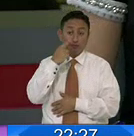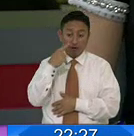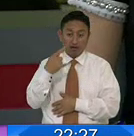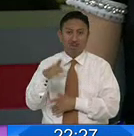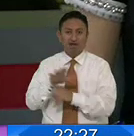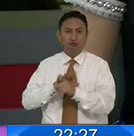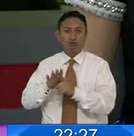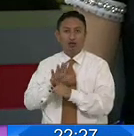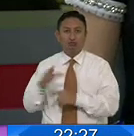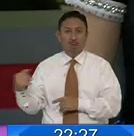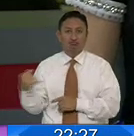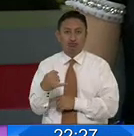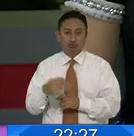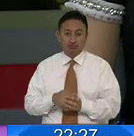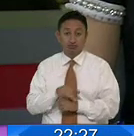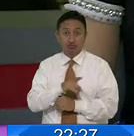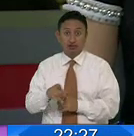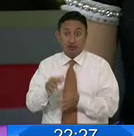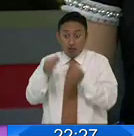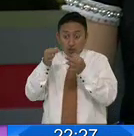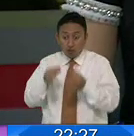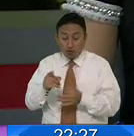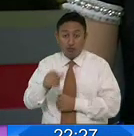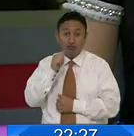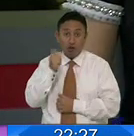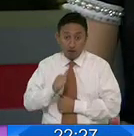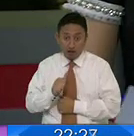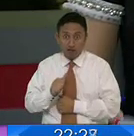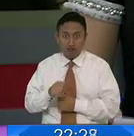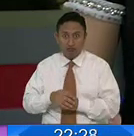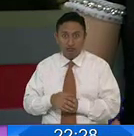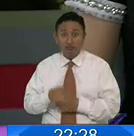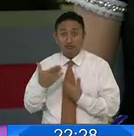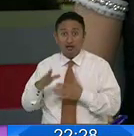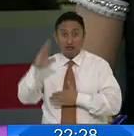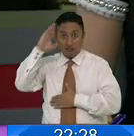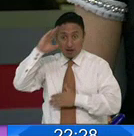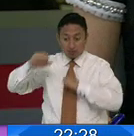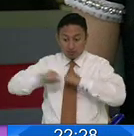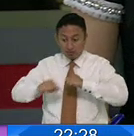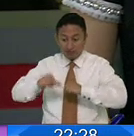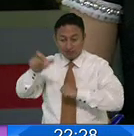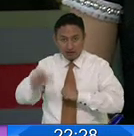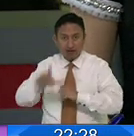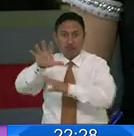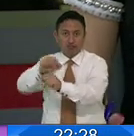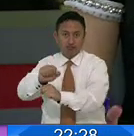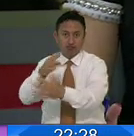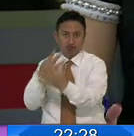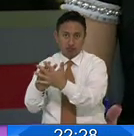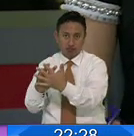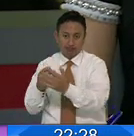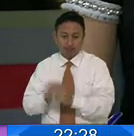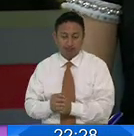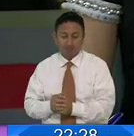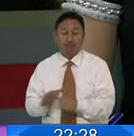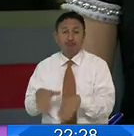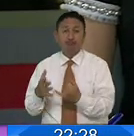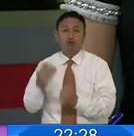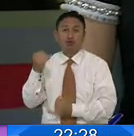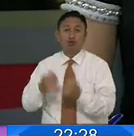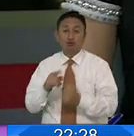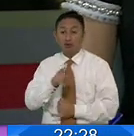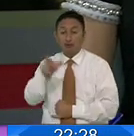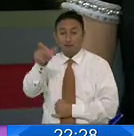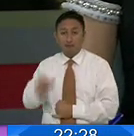él fue sorprendido por la abuela de la menor y tras un operativo se logró su detención el incidente concluyó con el suicidio